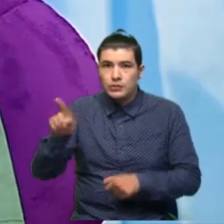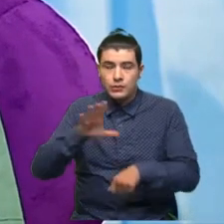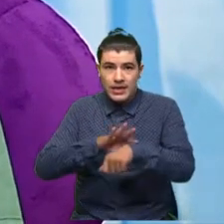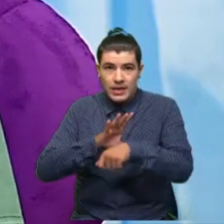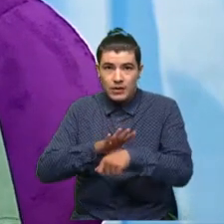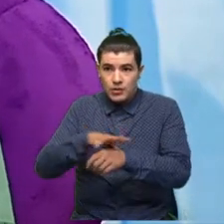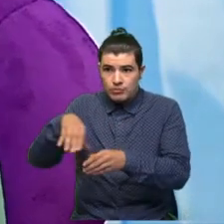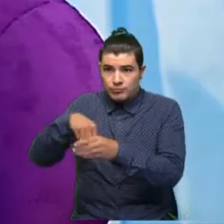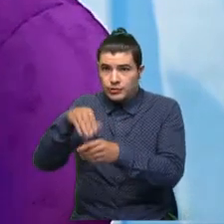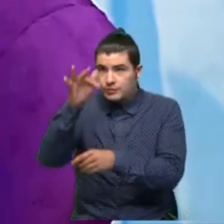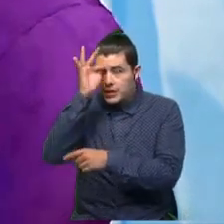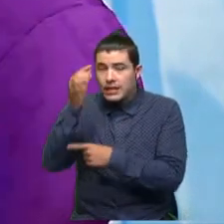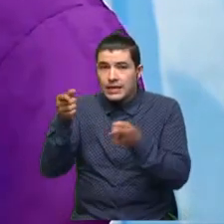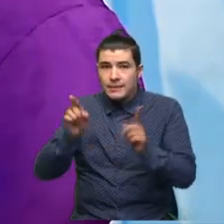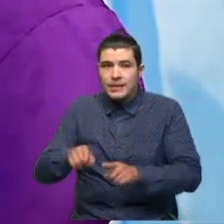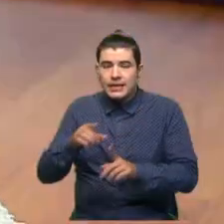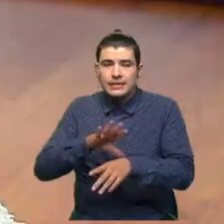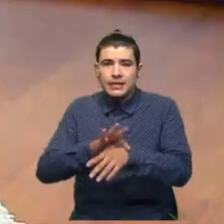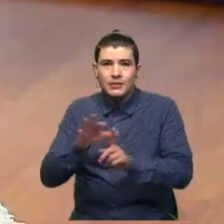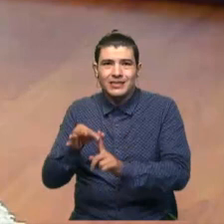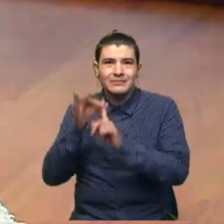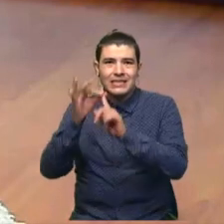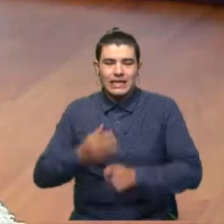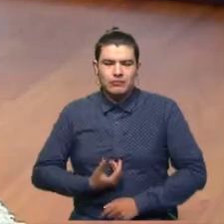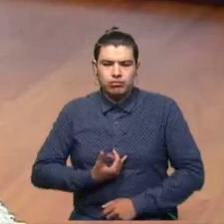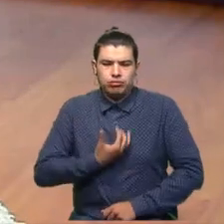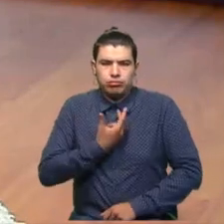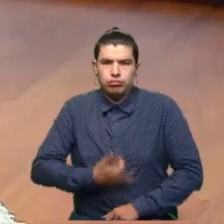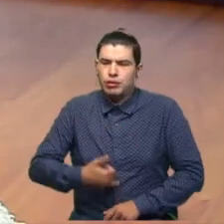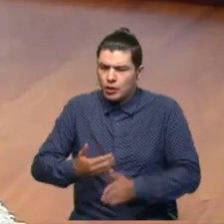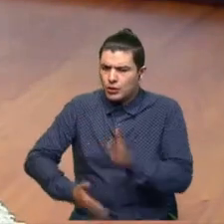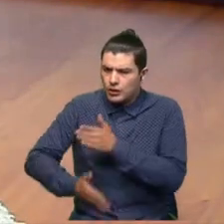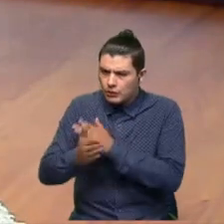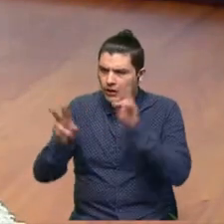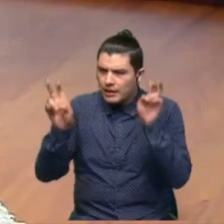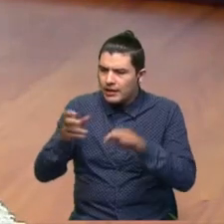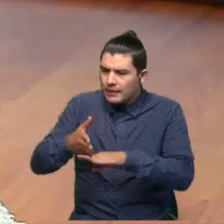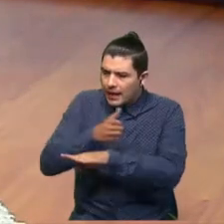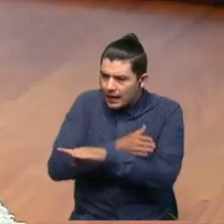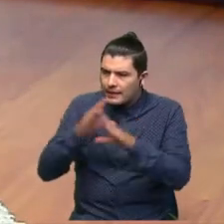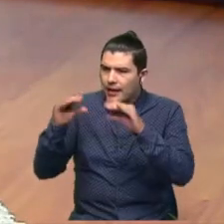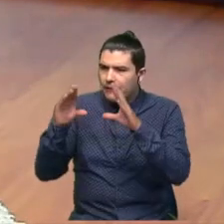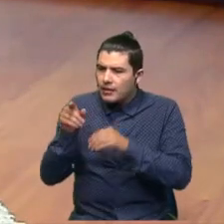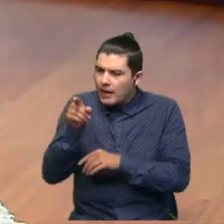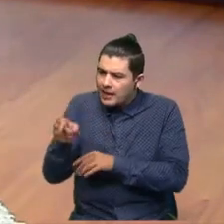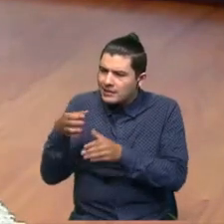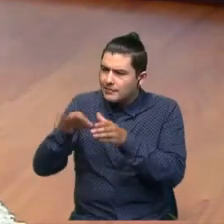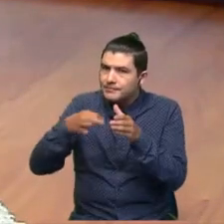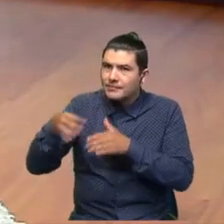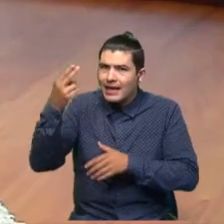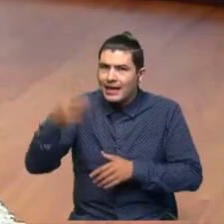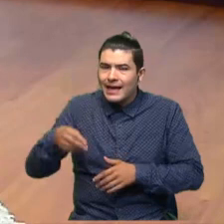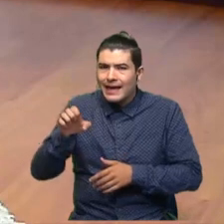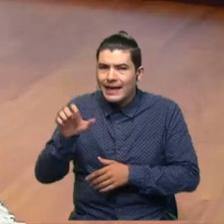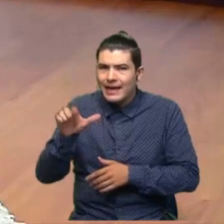y gastroenterólogo. Doctor, para darle continuidad a nuestro tema, quiero, ya que estábamos hablando de que esta bacteria, el Helicobacter